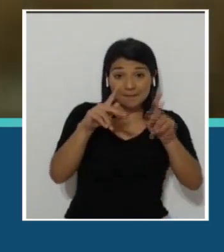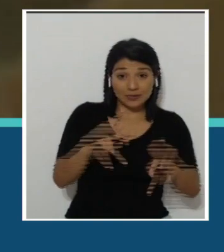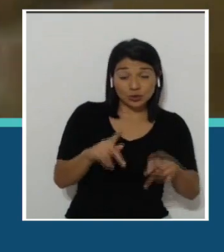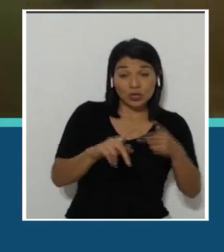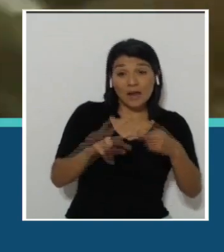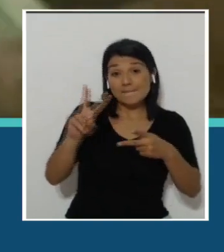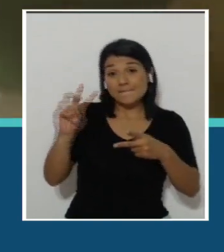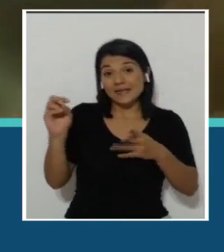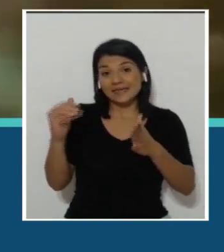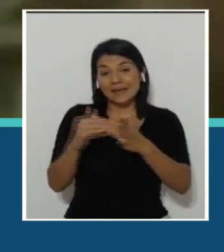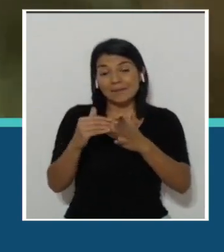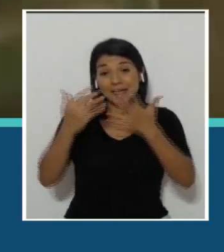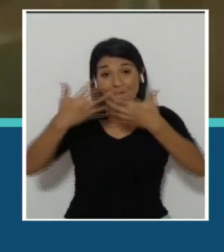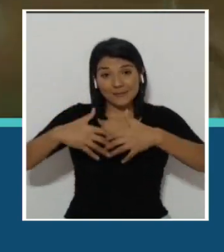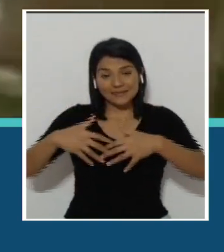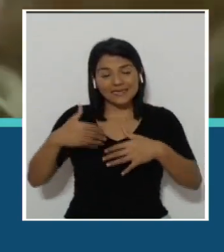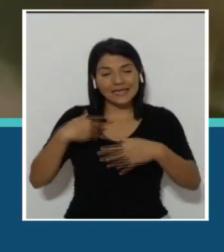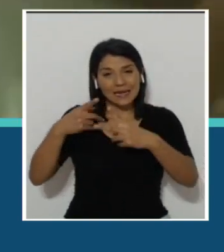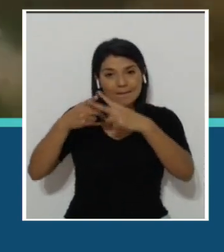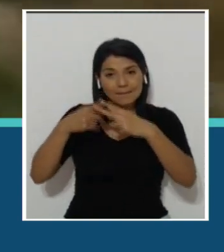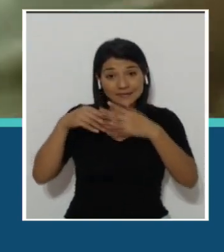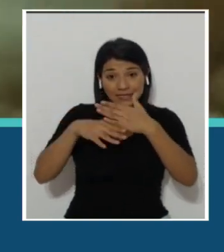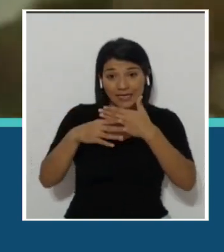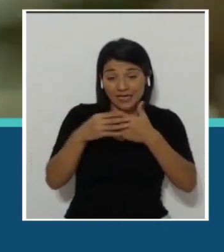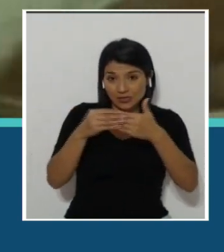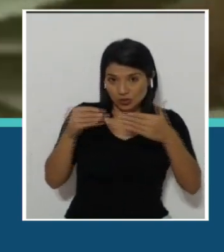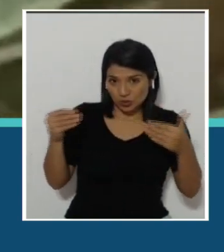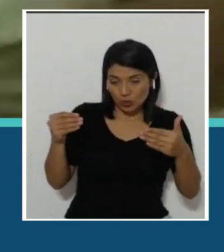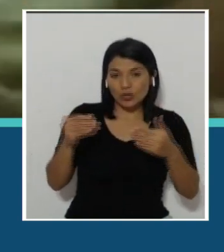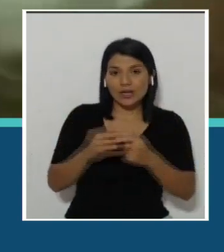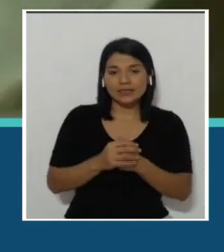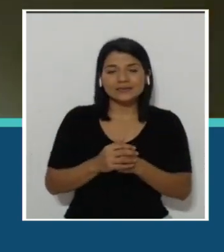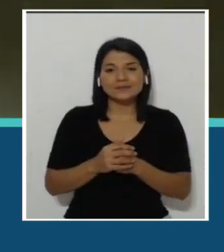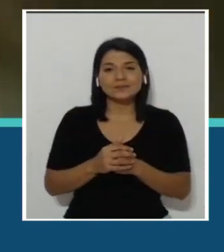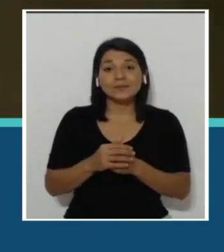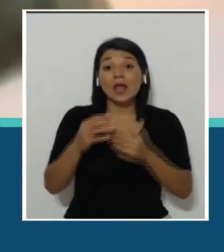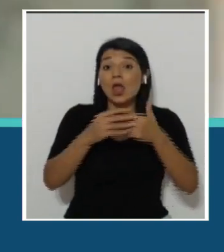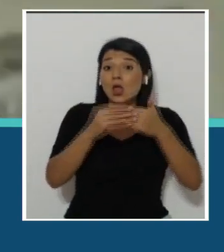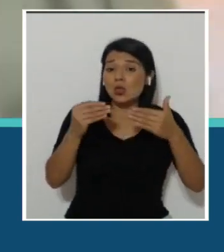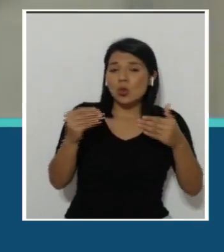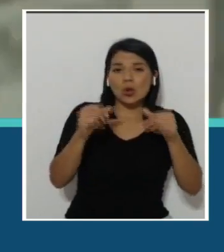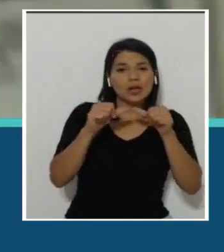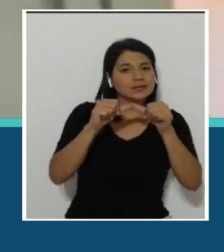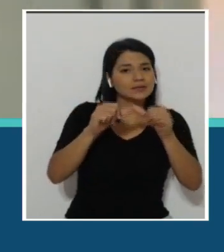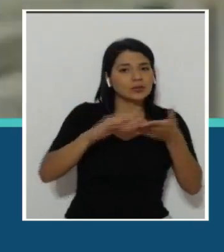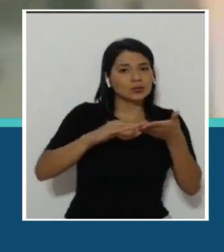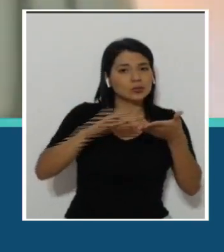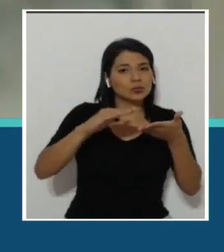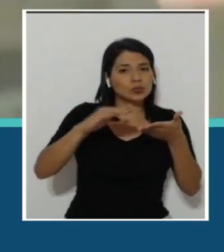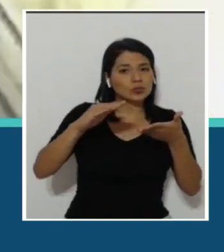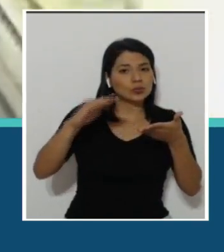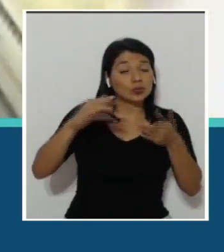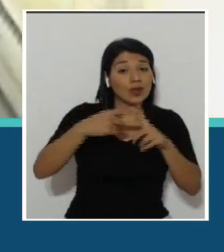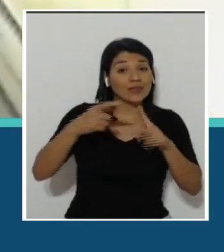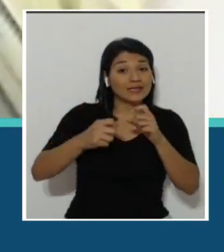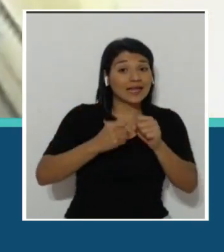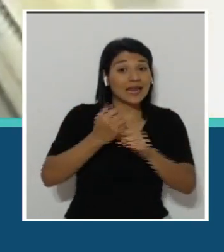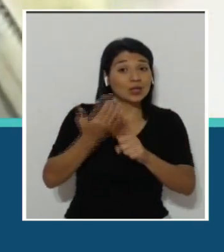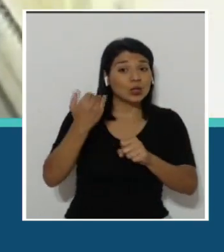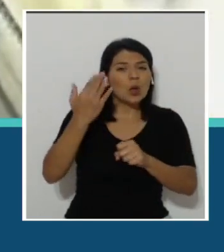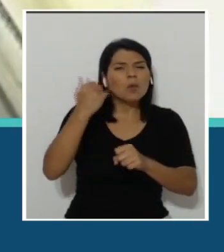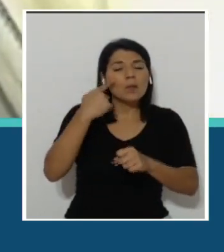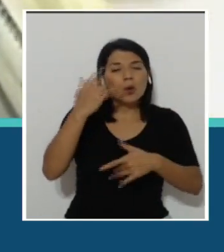en dólares sin ser generadores de esa moneda. El dólar se ha mantenido al alza desde el año anterior debido a la pandemia, la inflación, el